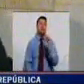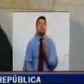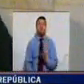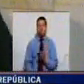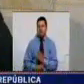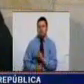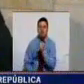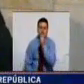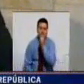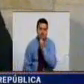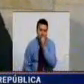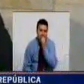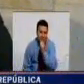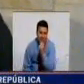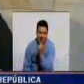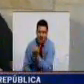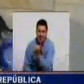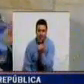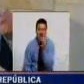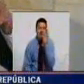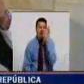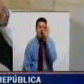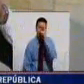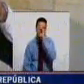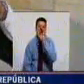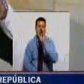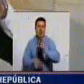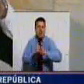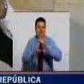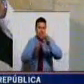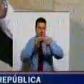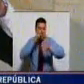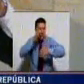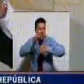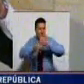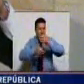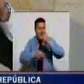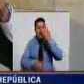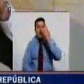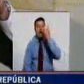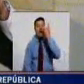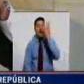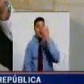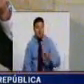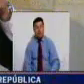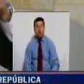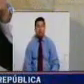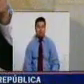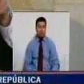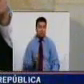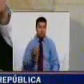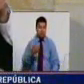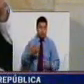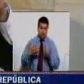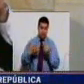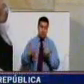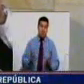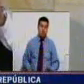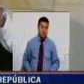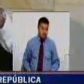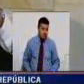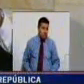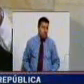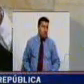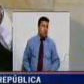exigir paciencia porque hay una serie de detalles que habrá que explicar cuidadosamente porque la gravedad de los cargos así lo amerita. O